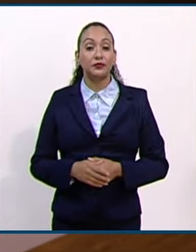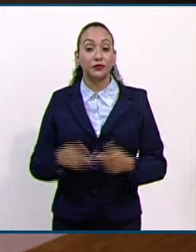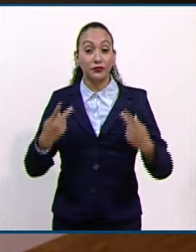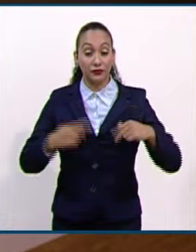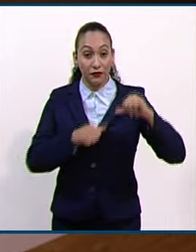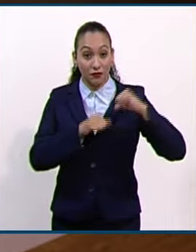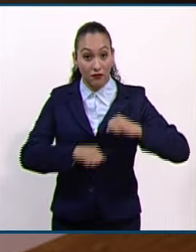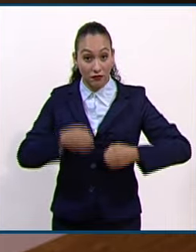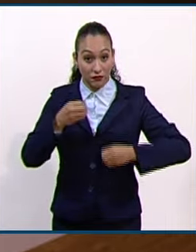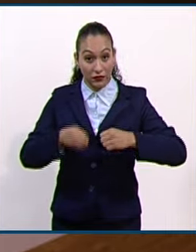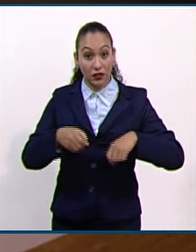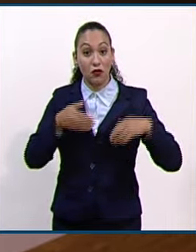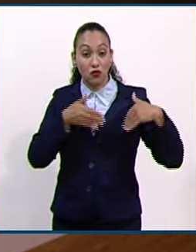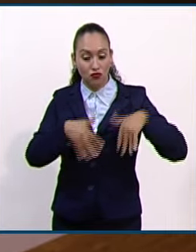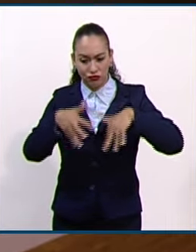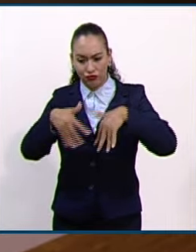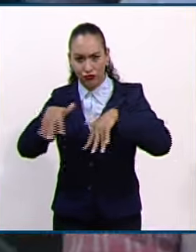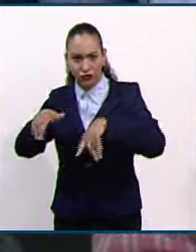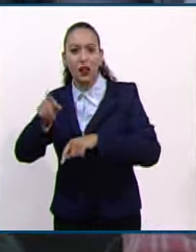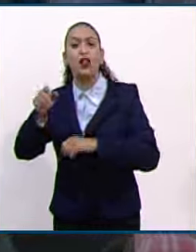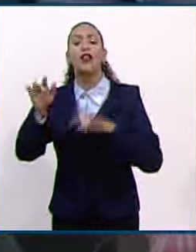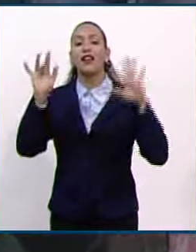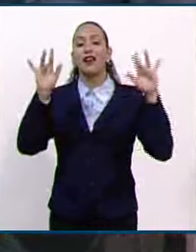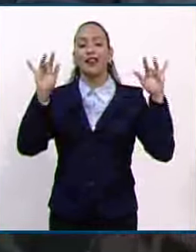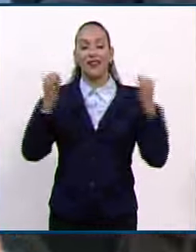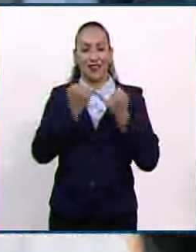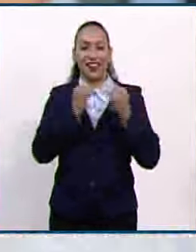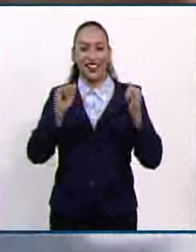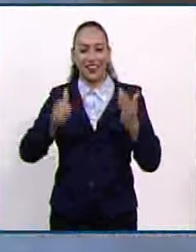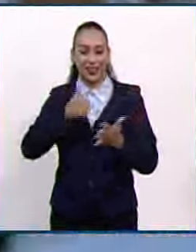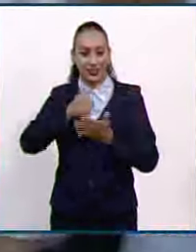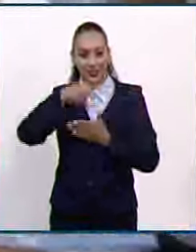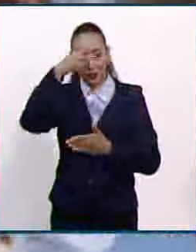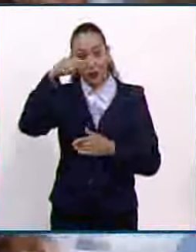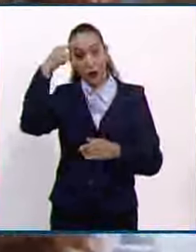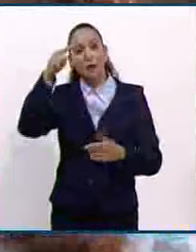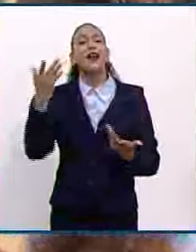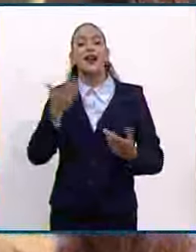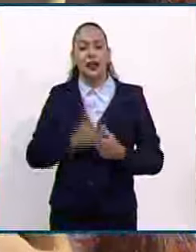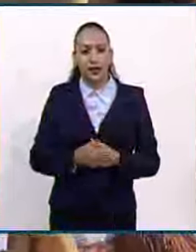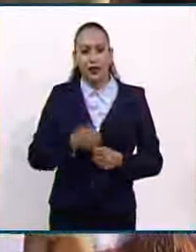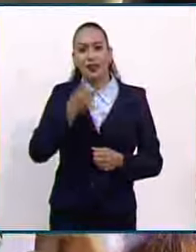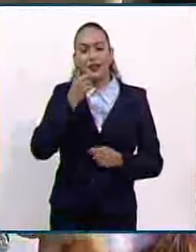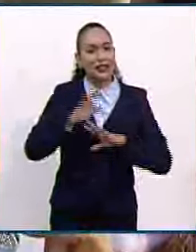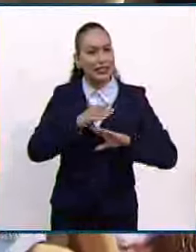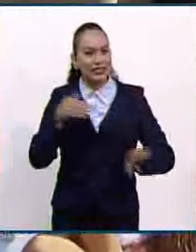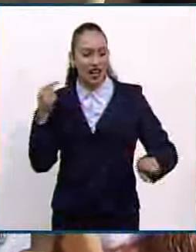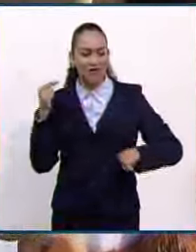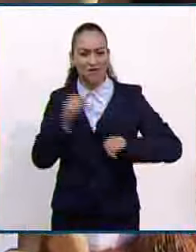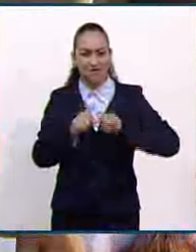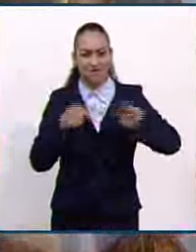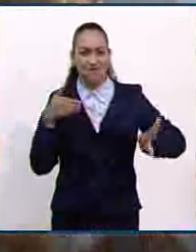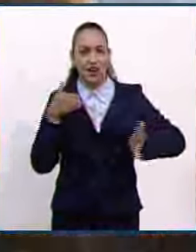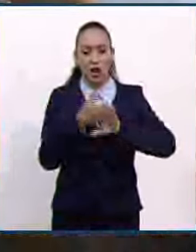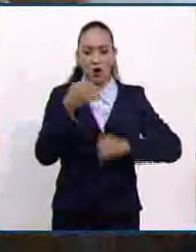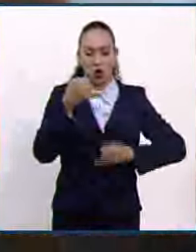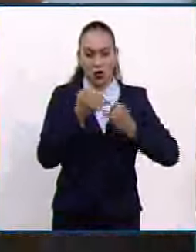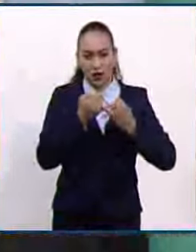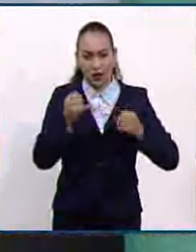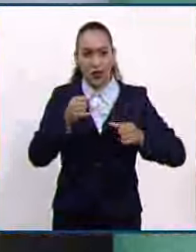Federal se manifestaron este fin de semana en el Ángel de la Independencia para demandar que cesen los ataques desde el Ejecutivo en contra del